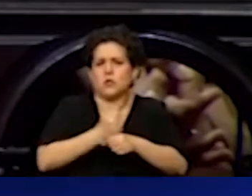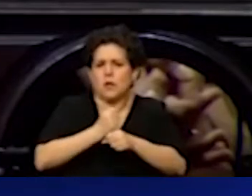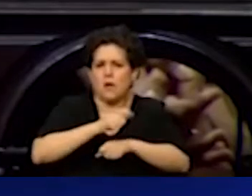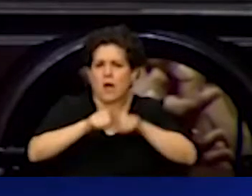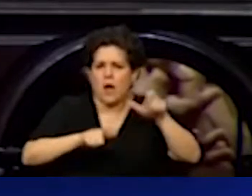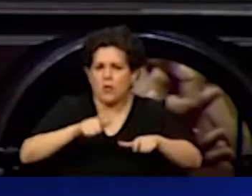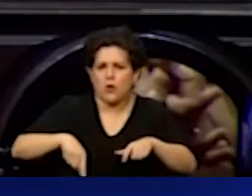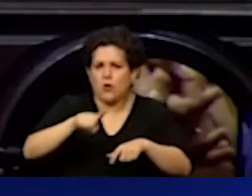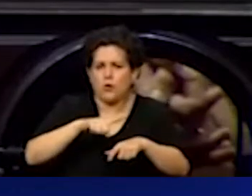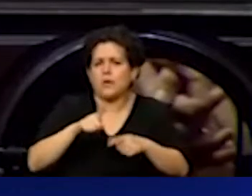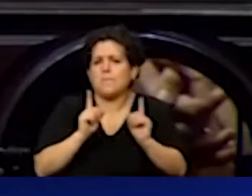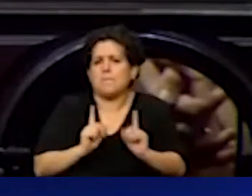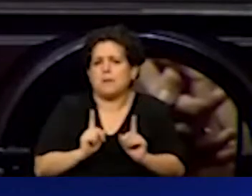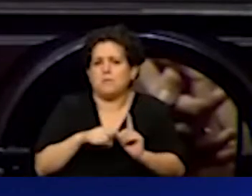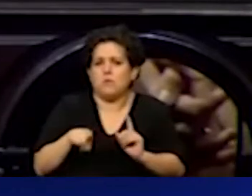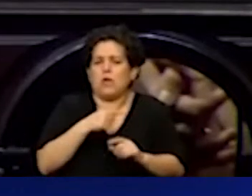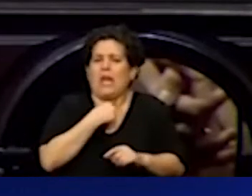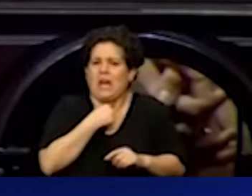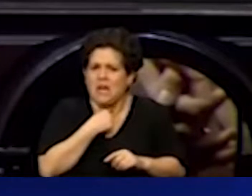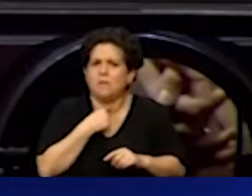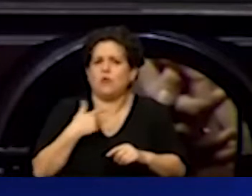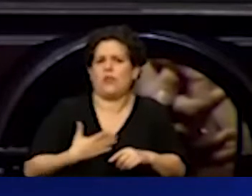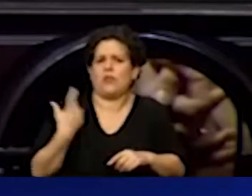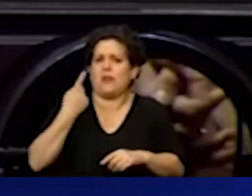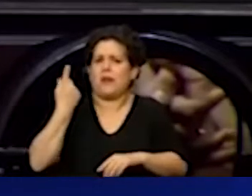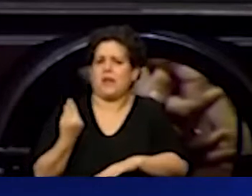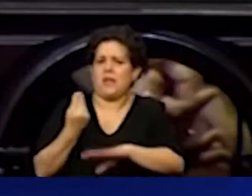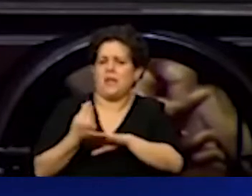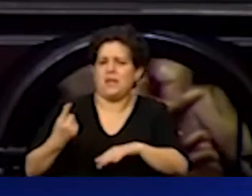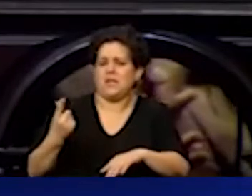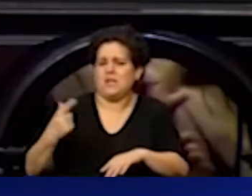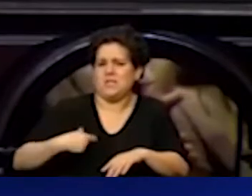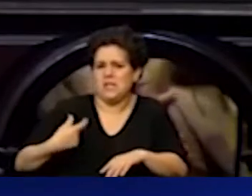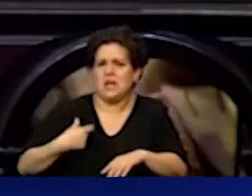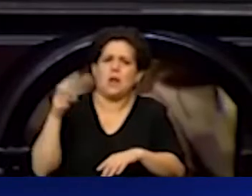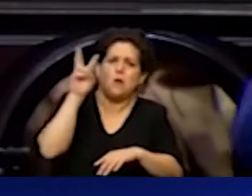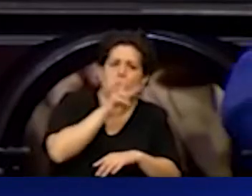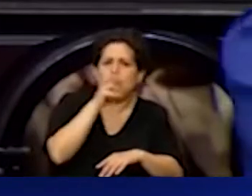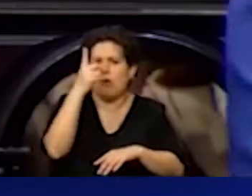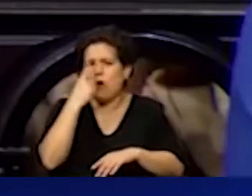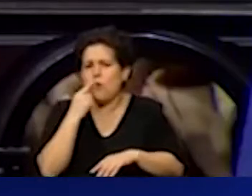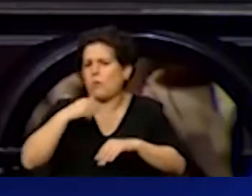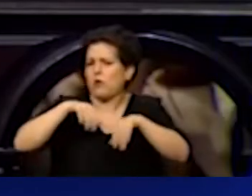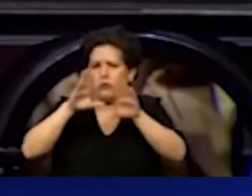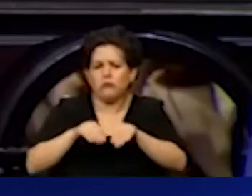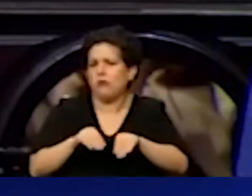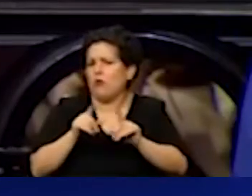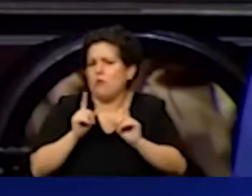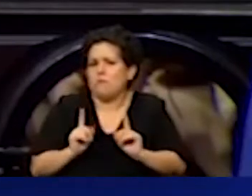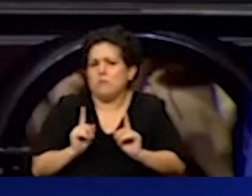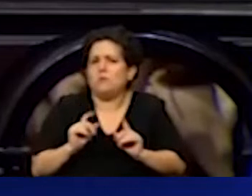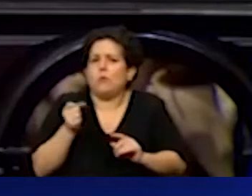trabajadoras y trabajadoras, y para los que queremos dirigentes sindicales, hombres y mujeres, que vivan como viven